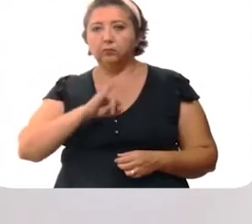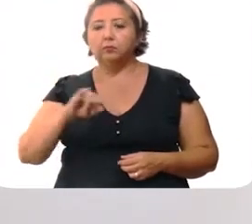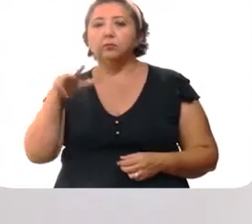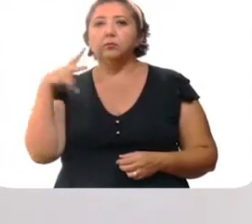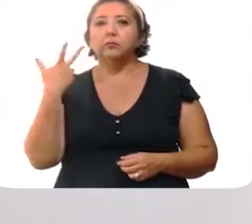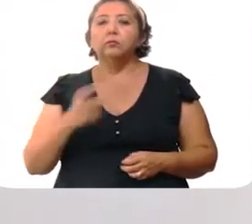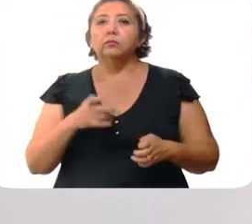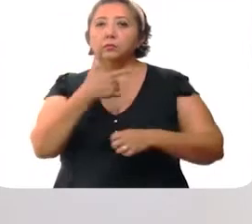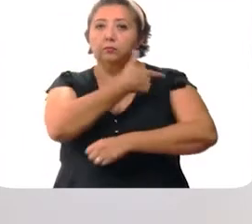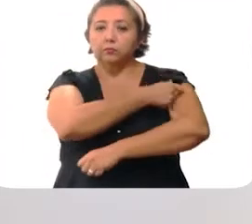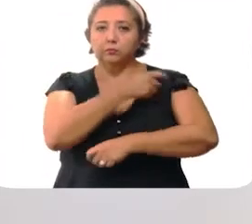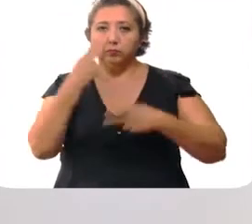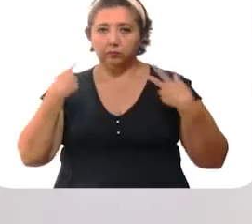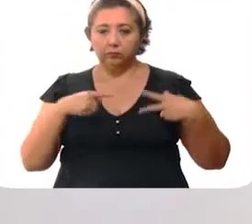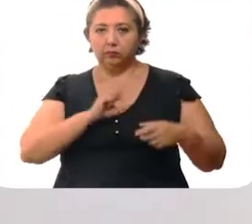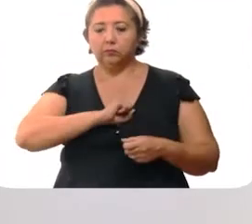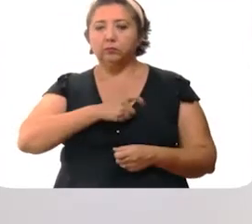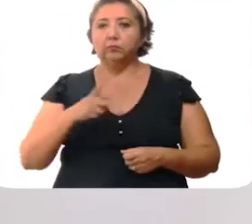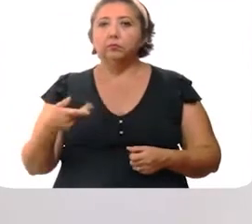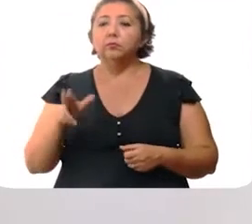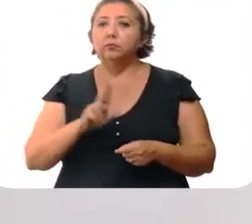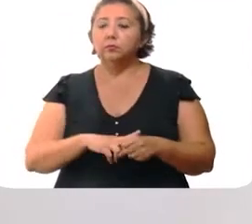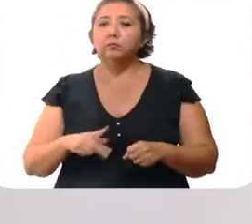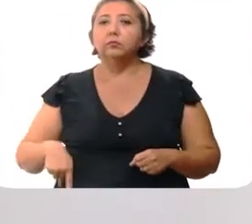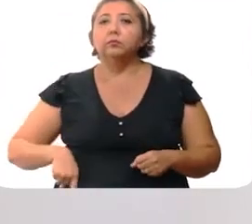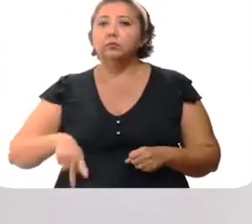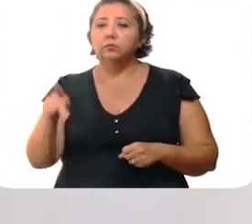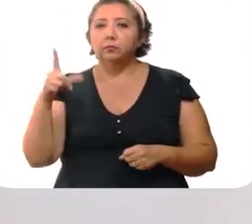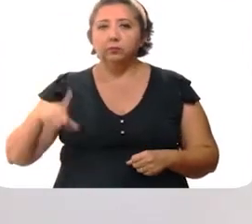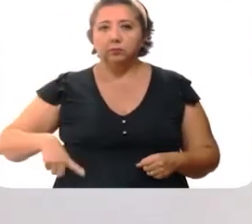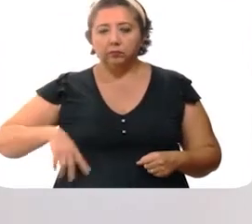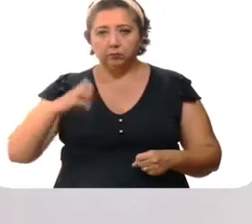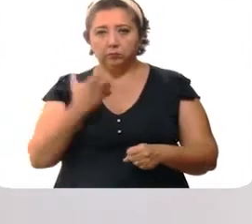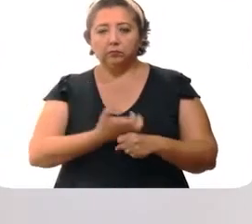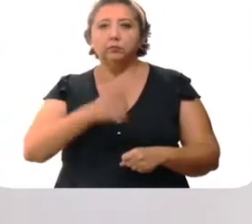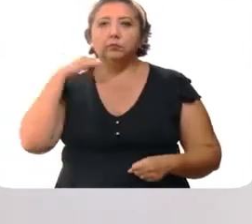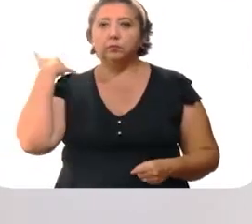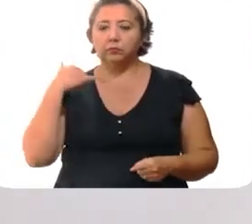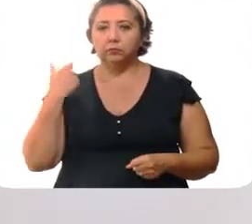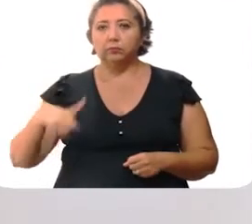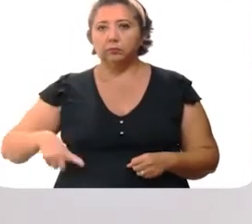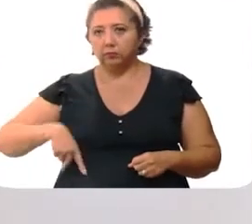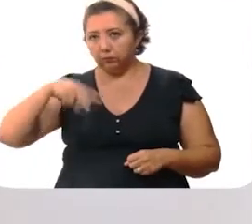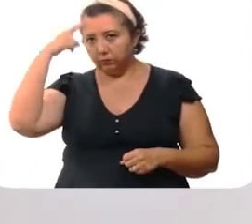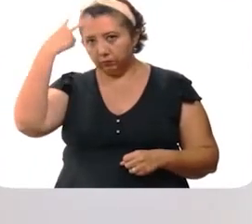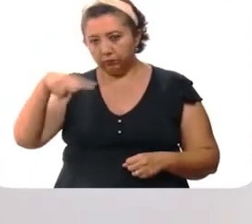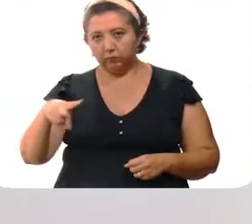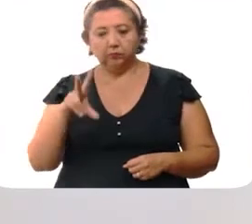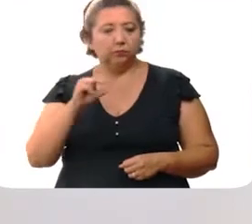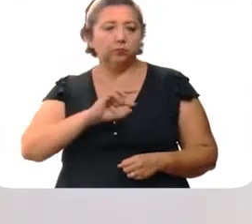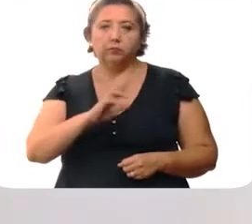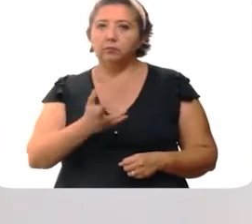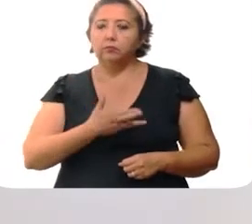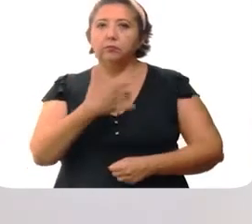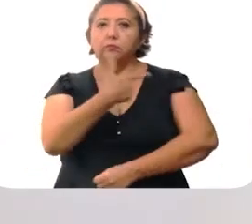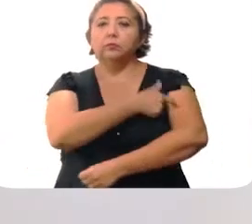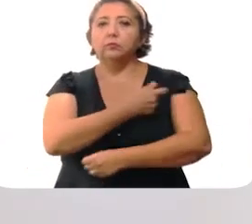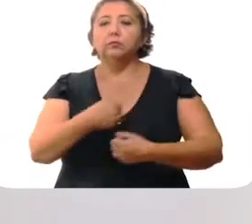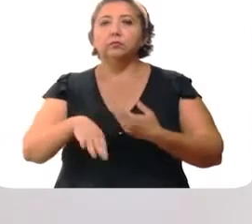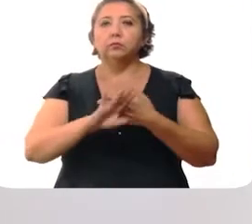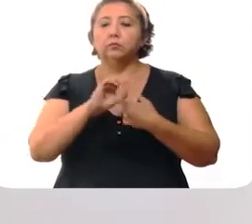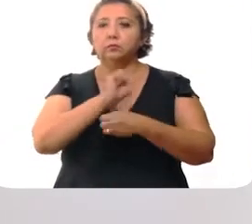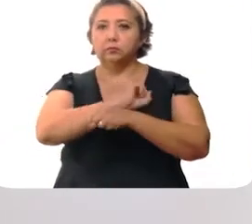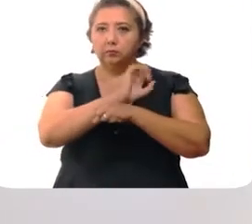está vacunando al personal de salud de hospitales públicos del Gobierno del Estado de Yucatán y del Gobierno federal, que no han recibido las dosis contra el